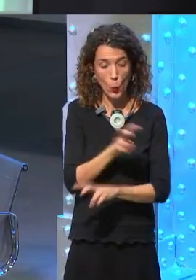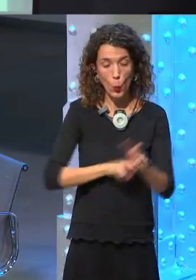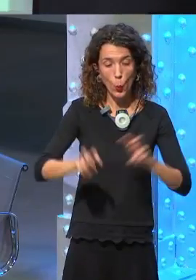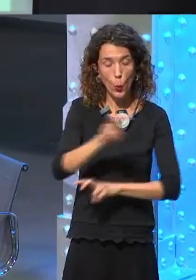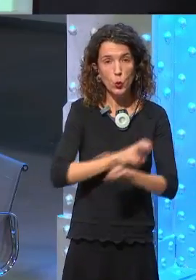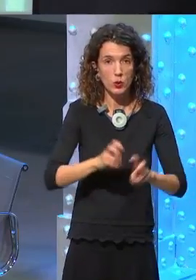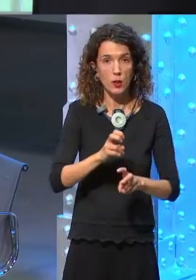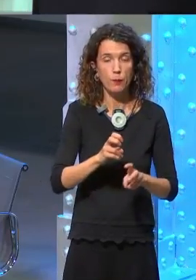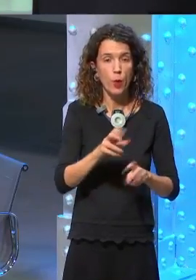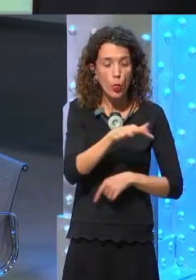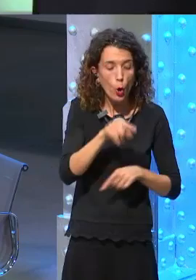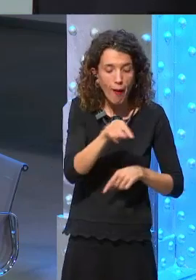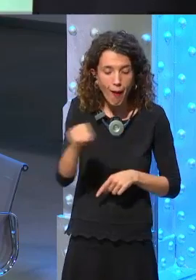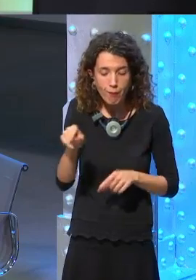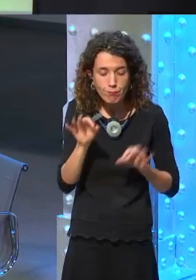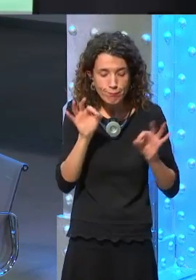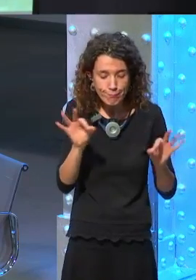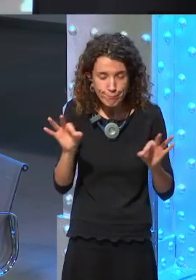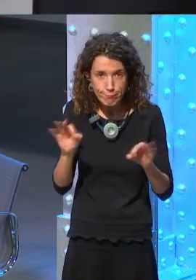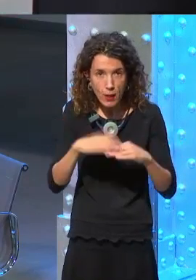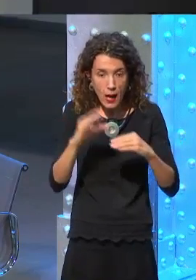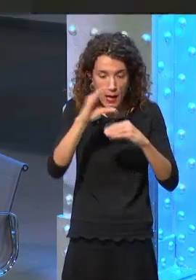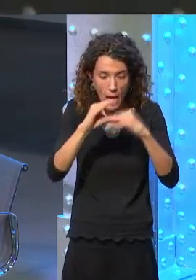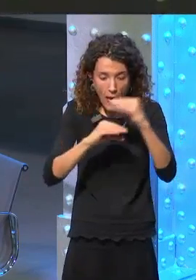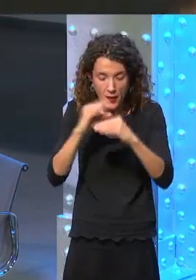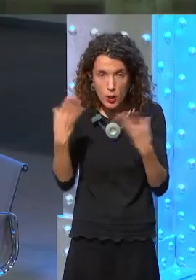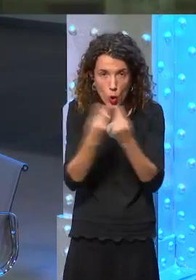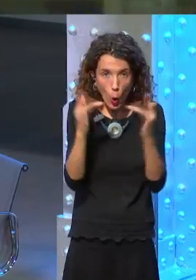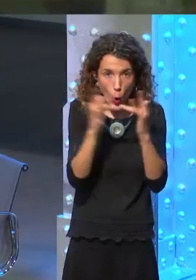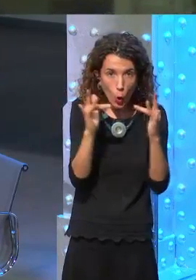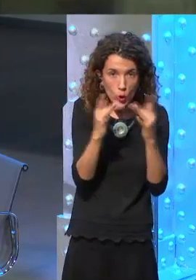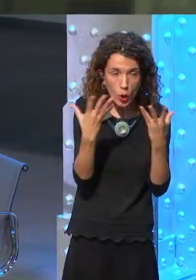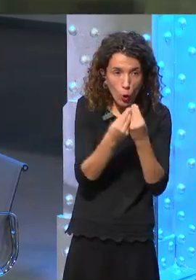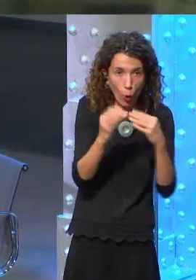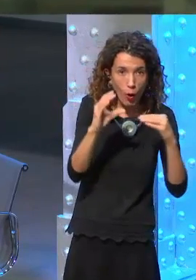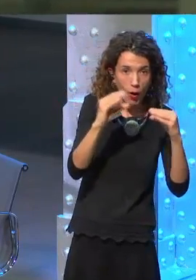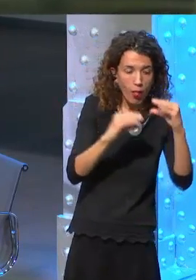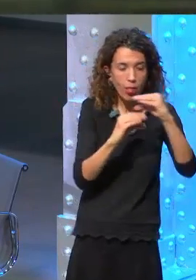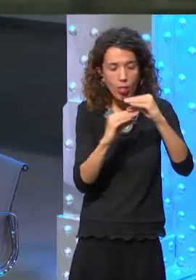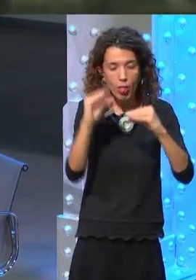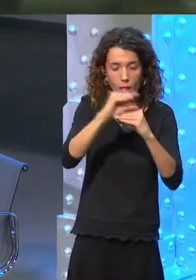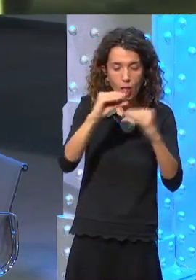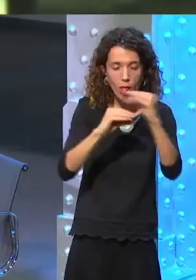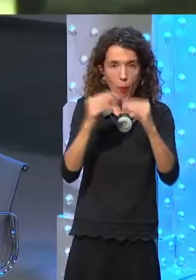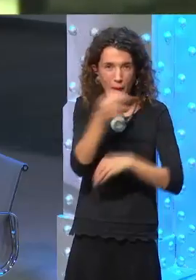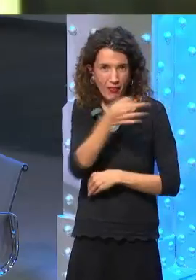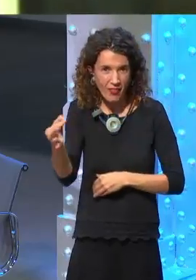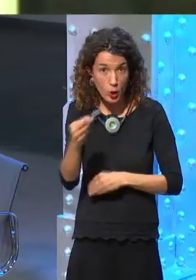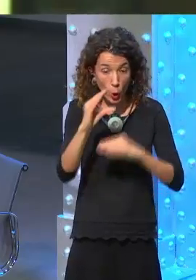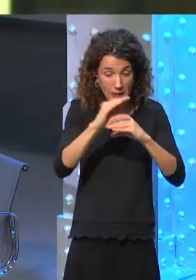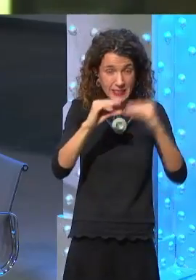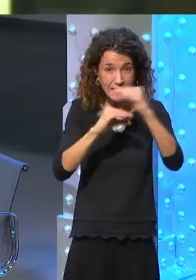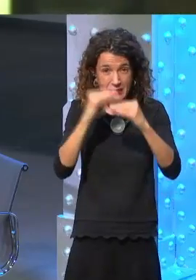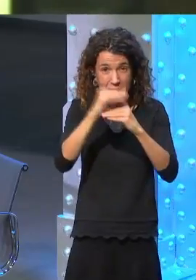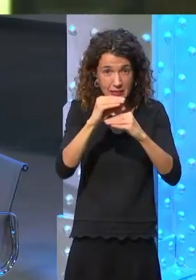busca los lugares exactos en los que el ladrillo va a entrar en contacto con el ladrillo inferior, y cada uno de esos